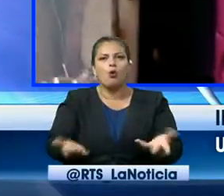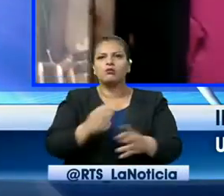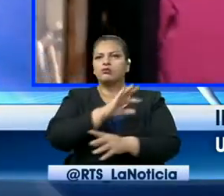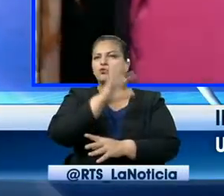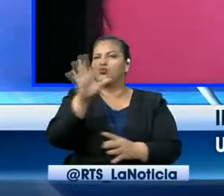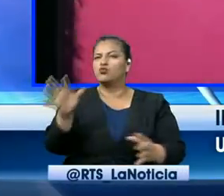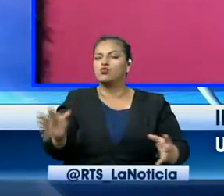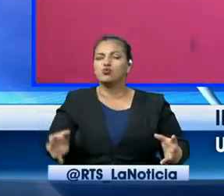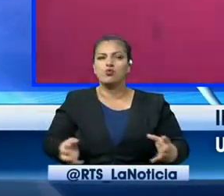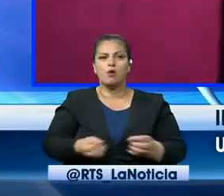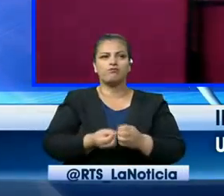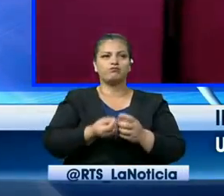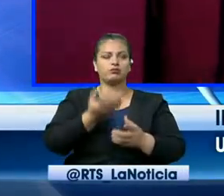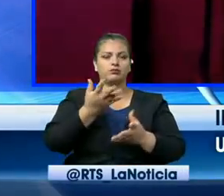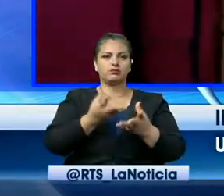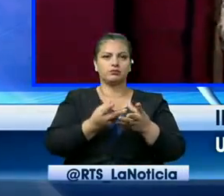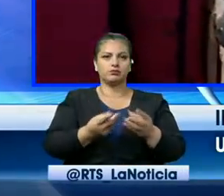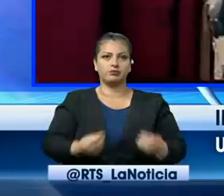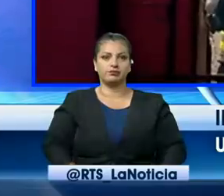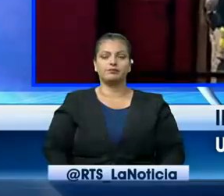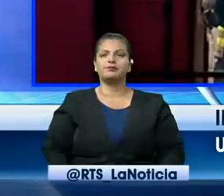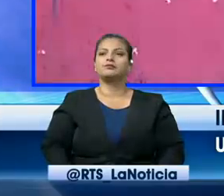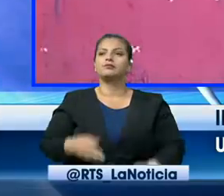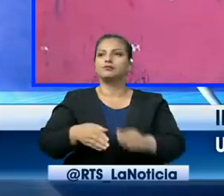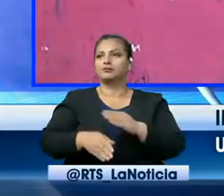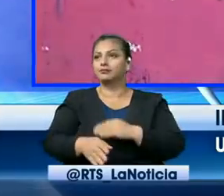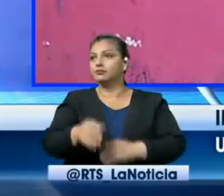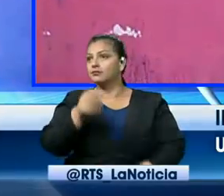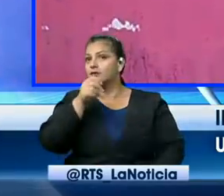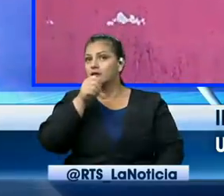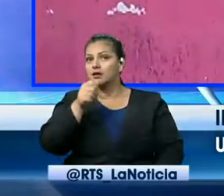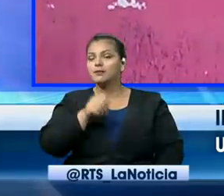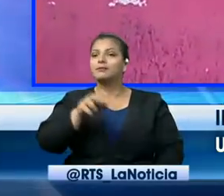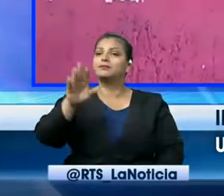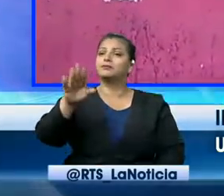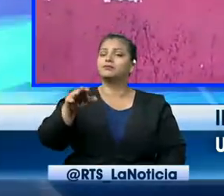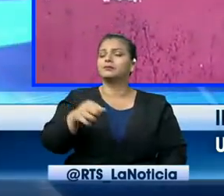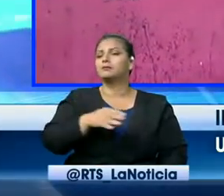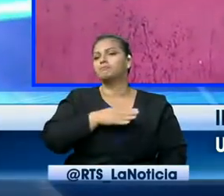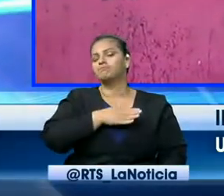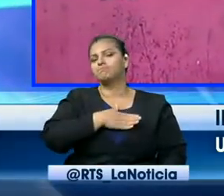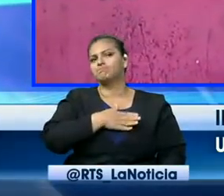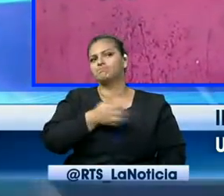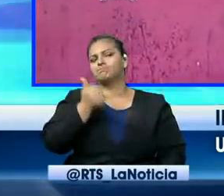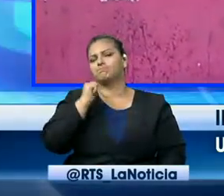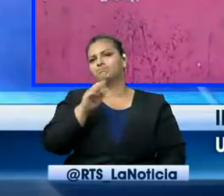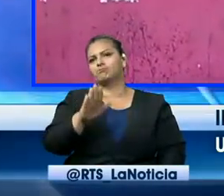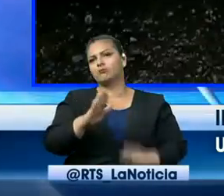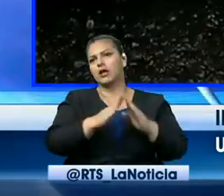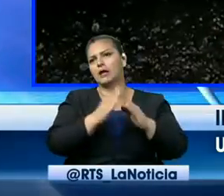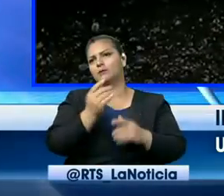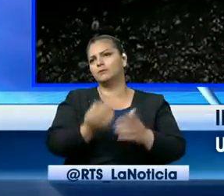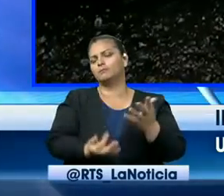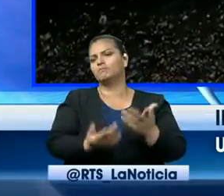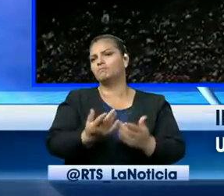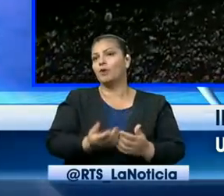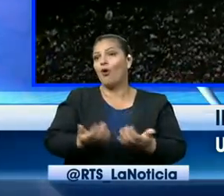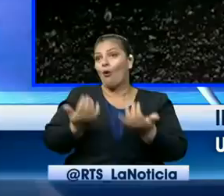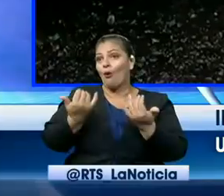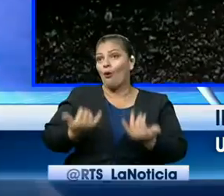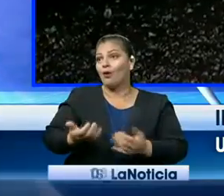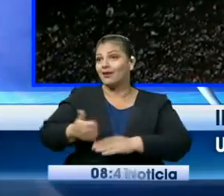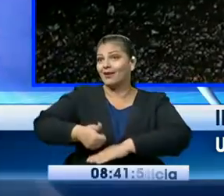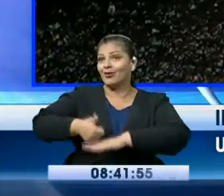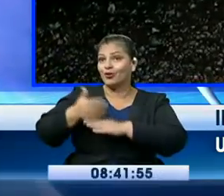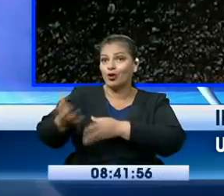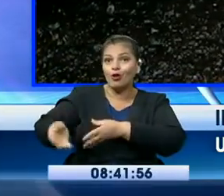por la cual ustedes están atravesando hoy está recibiendo esta ayuda que para ustedes es bienvenida como nos decía